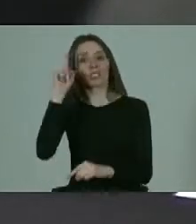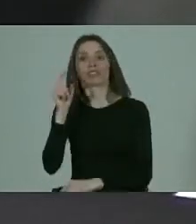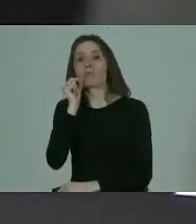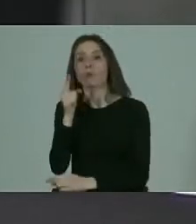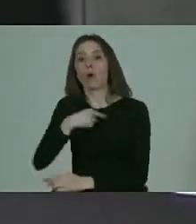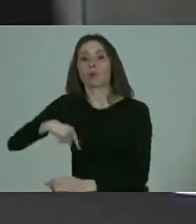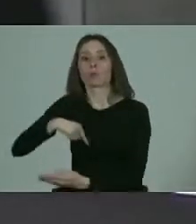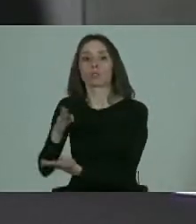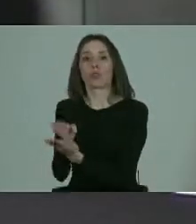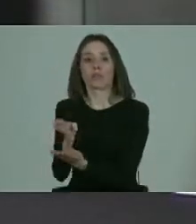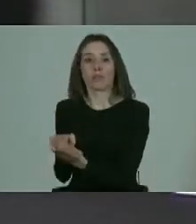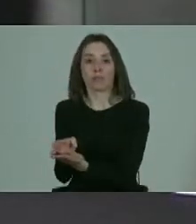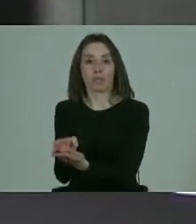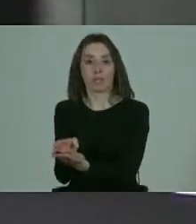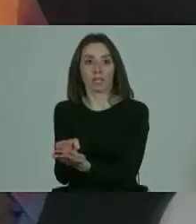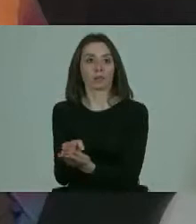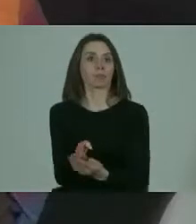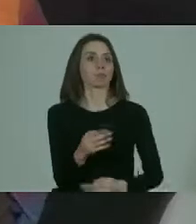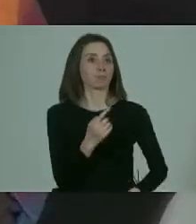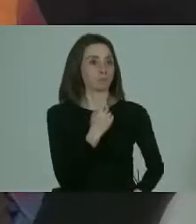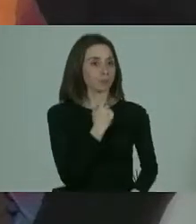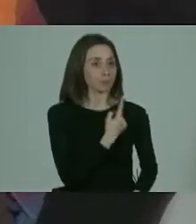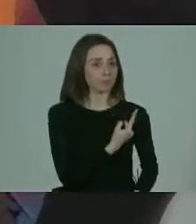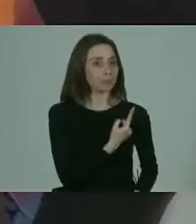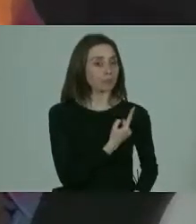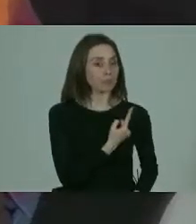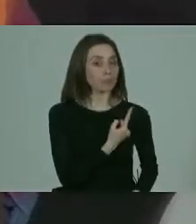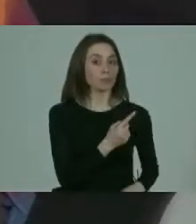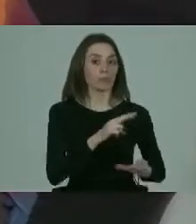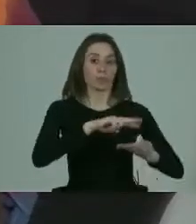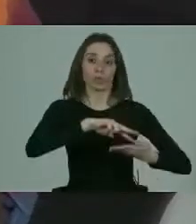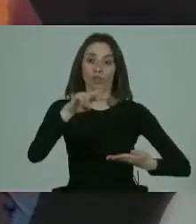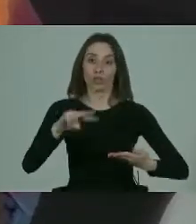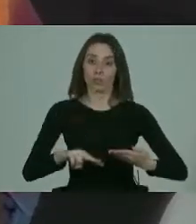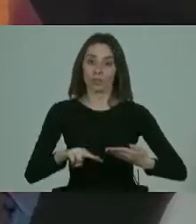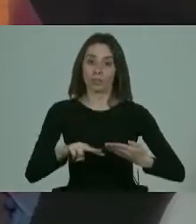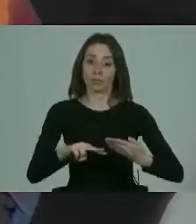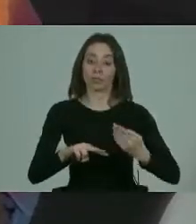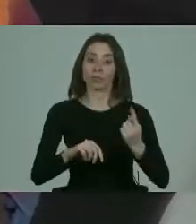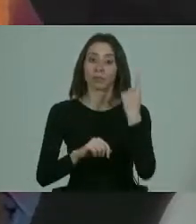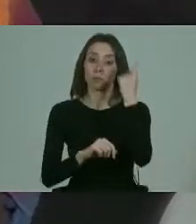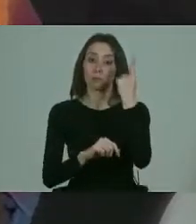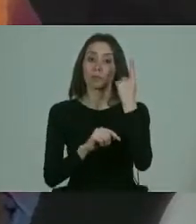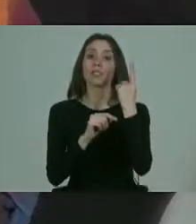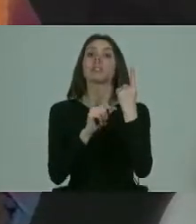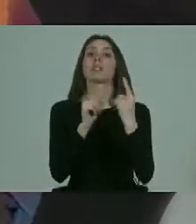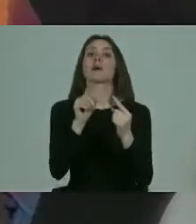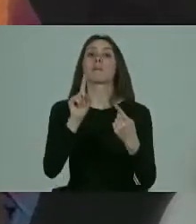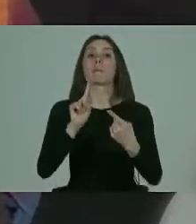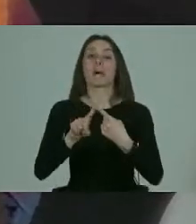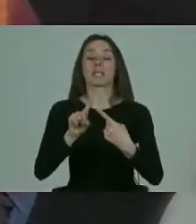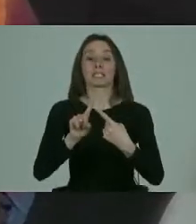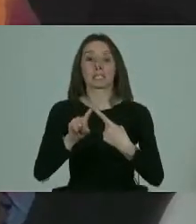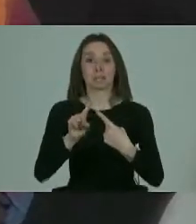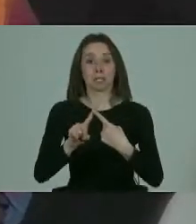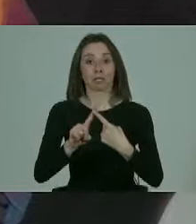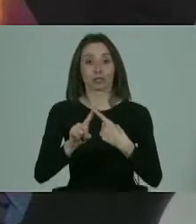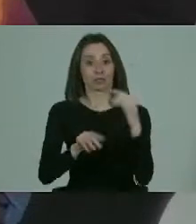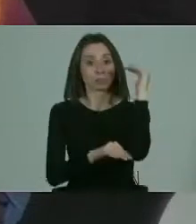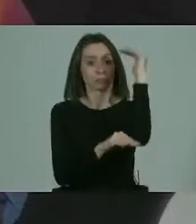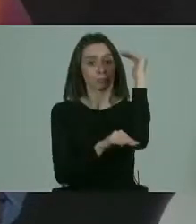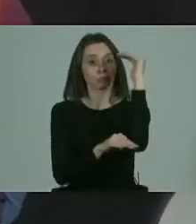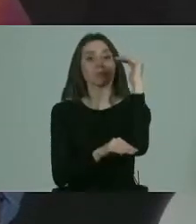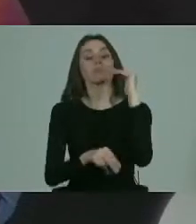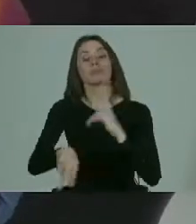cuáles son nuestros deberes tampoco aparte que en la convención primar el principio de la participación hasta que se me